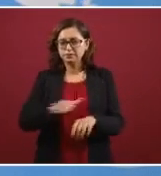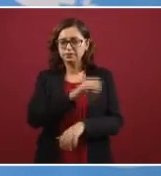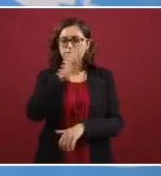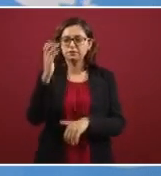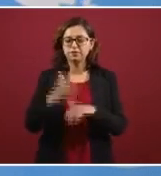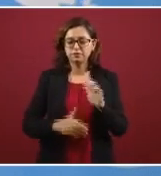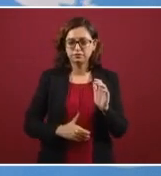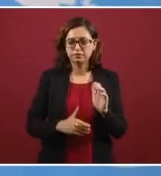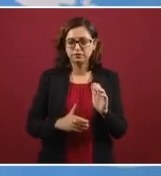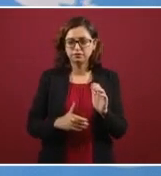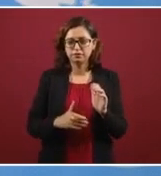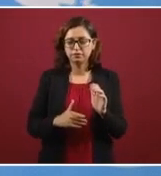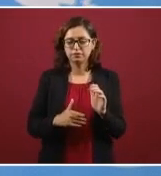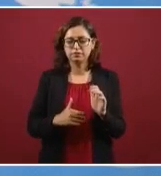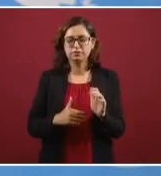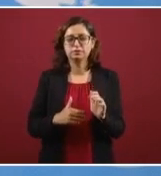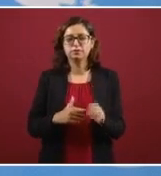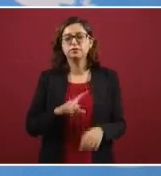podamos con